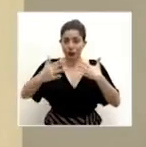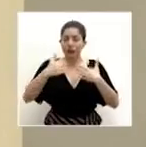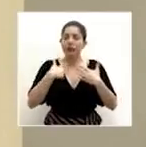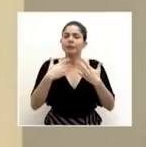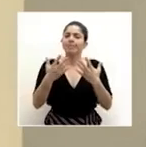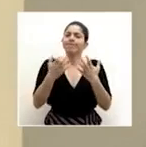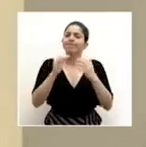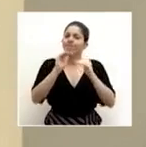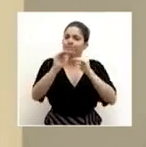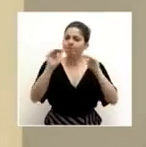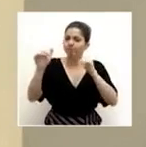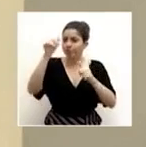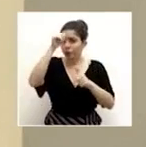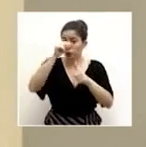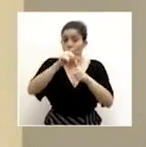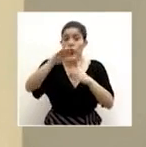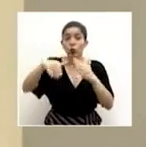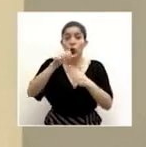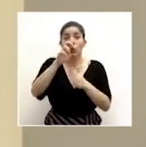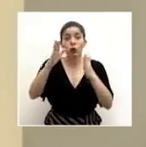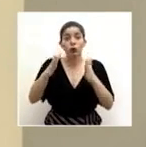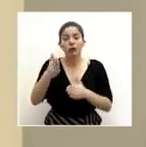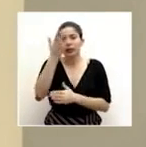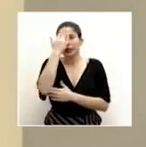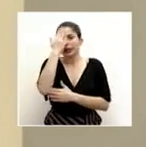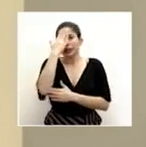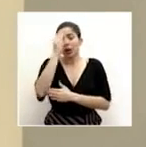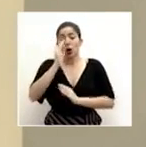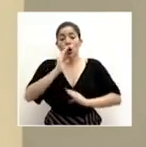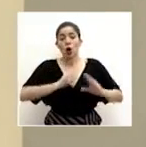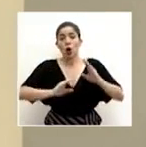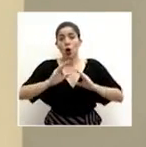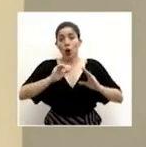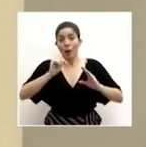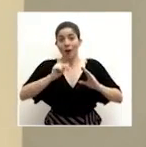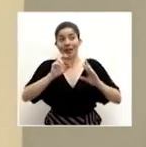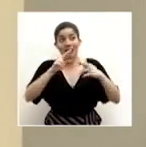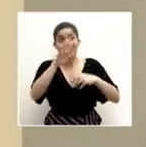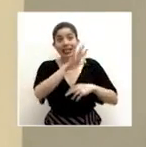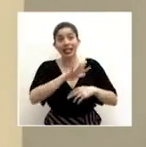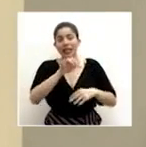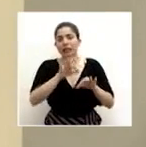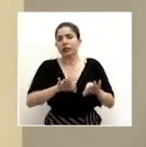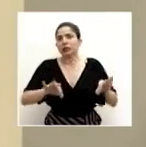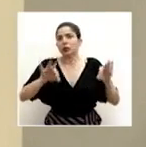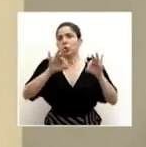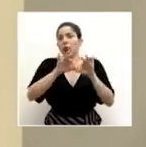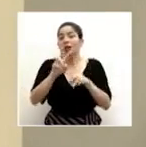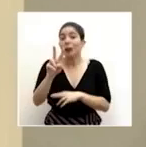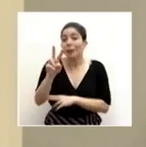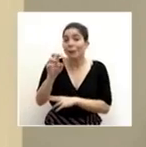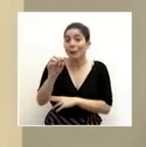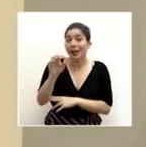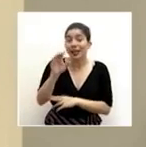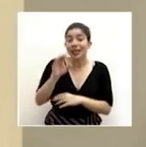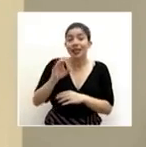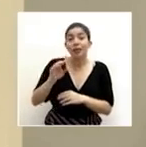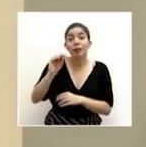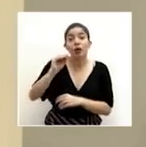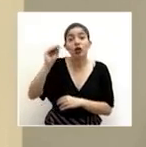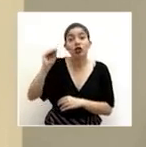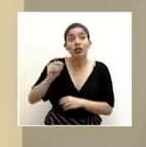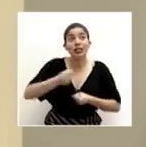Quiero recordarles a los costarricenses la importancia de nuestro comercio en la región. Es el 20% de